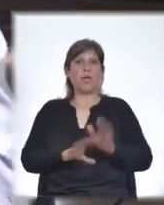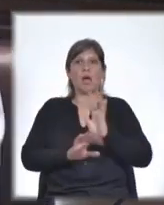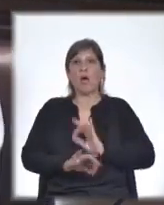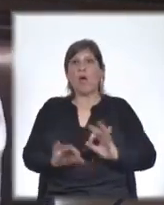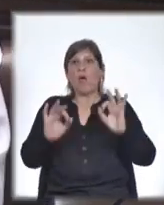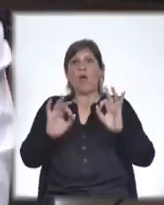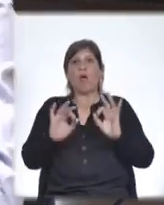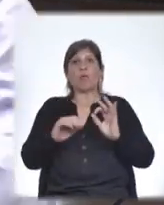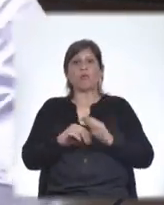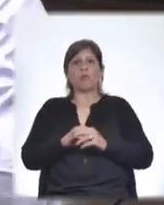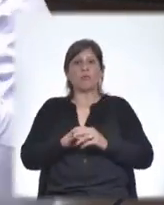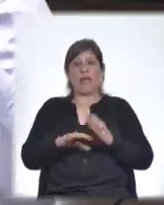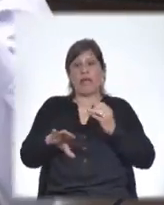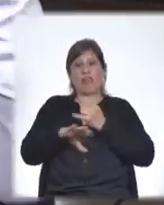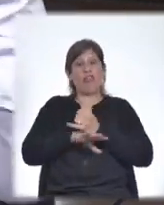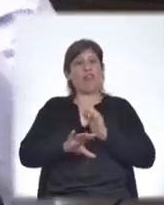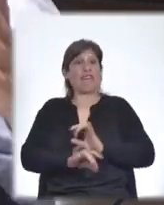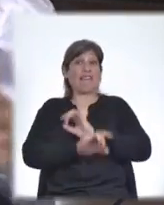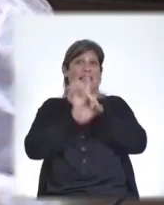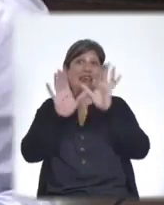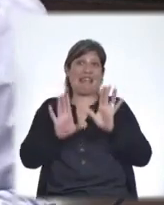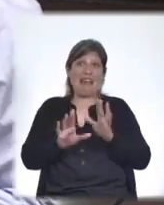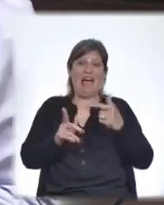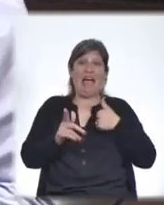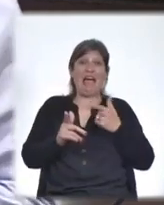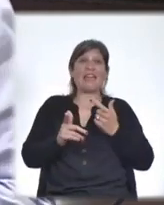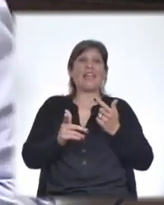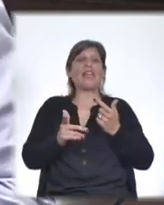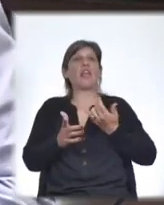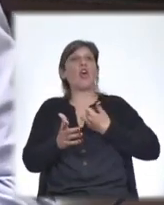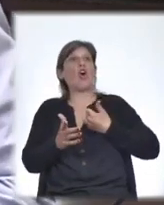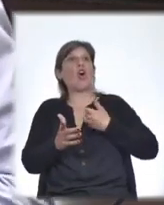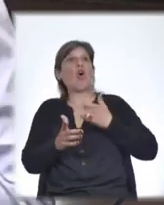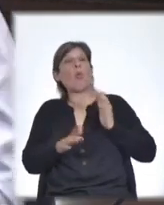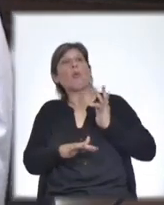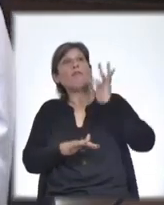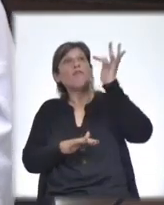O errores claros de cómo se proyectan estas cosas.